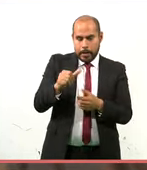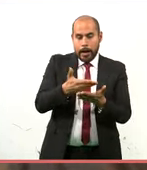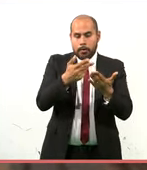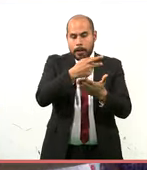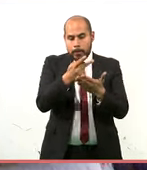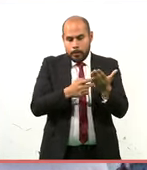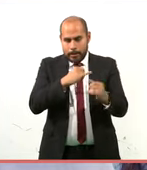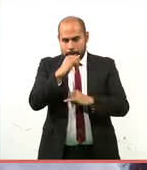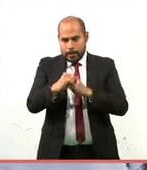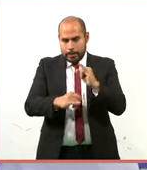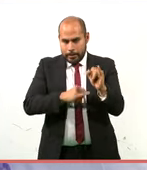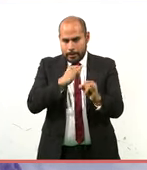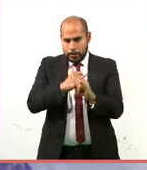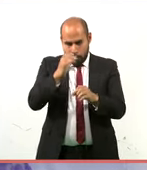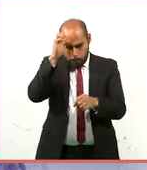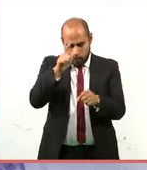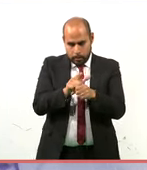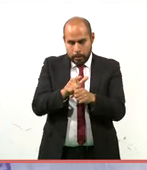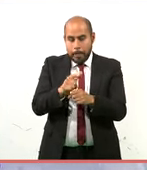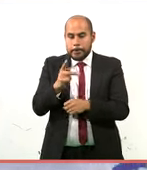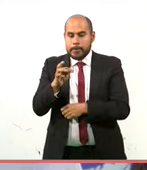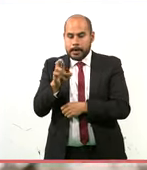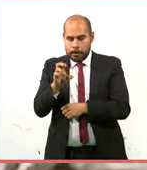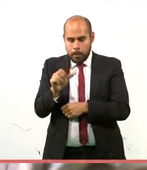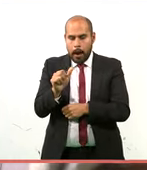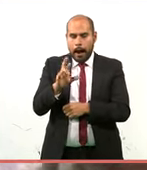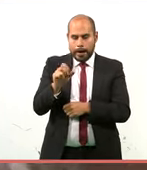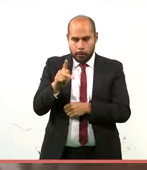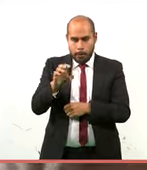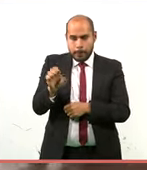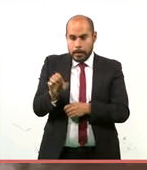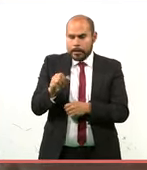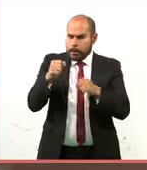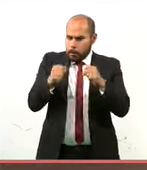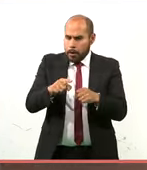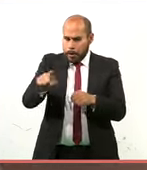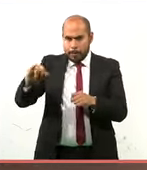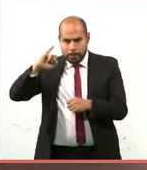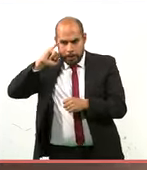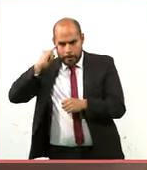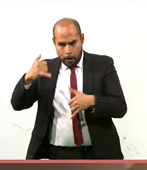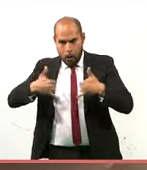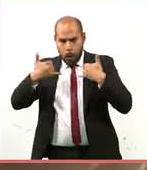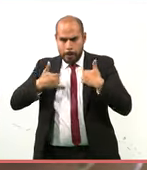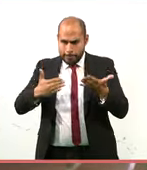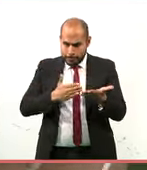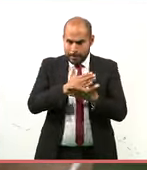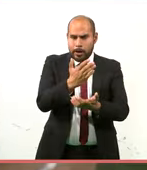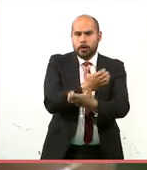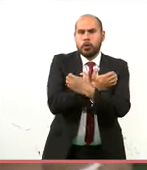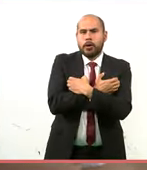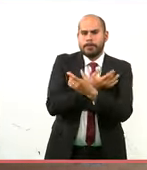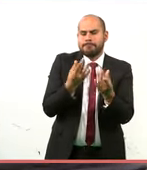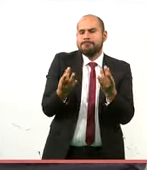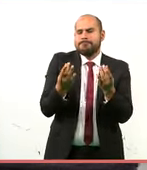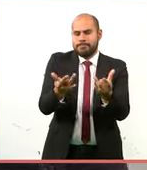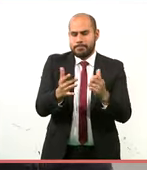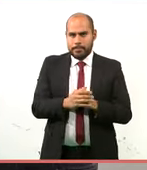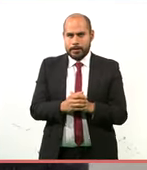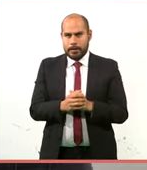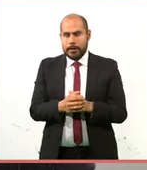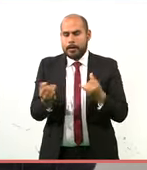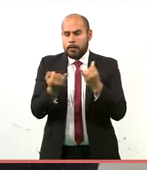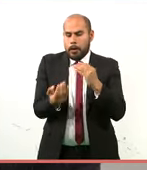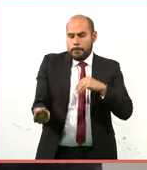Programa Intercultural de Vida Universitaria Pedro Arrupe, que garantiza a los jóvenes indígenas el acceso a la educación de calidad. Pusimos